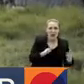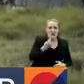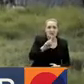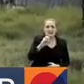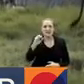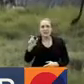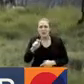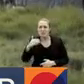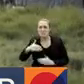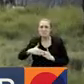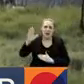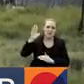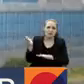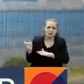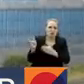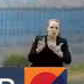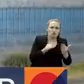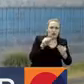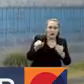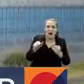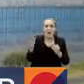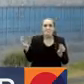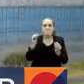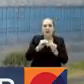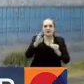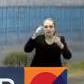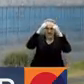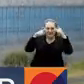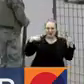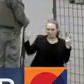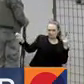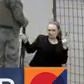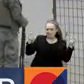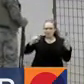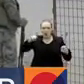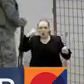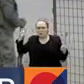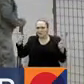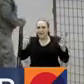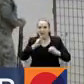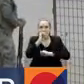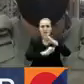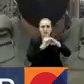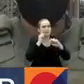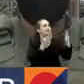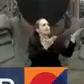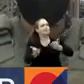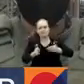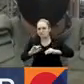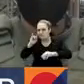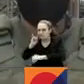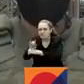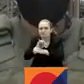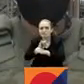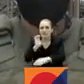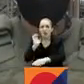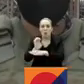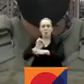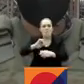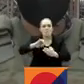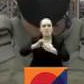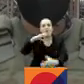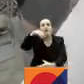el decreto de estado de excepción y llamados internacionales son parte del panorama en el país andino.